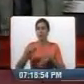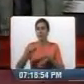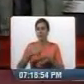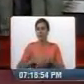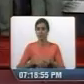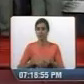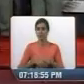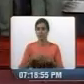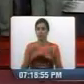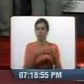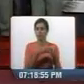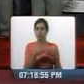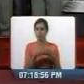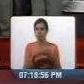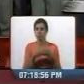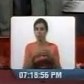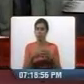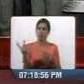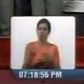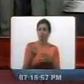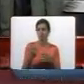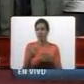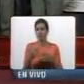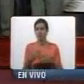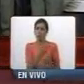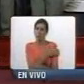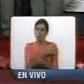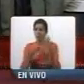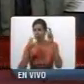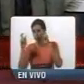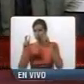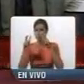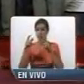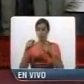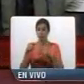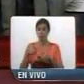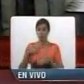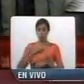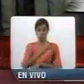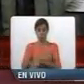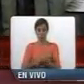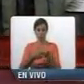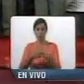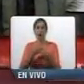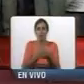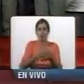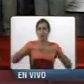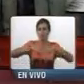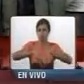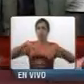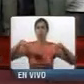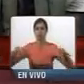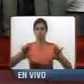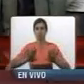entre grupos adversos, actuó la Fuerza Armada y logramos que los grupos